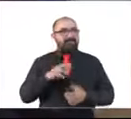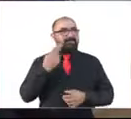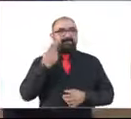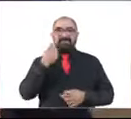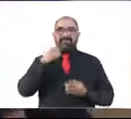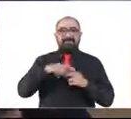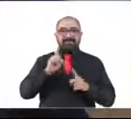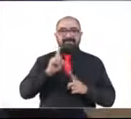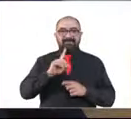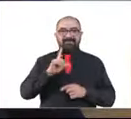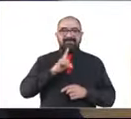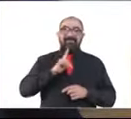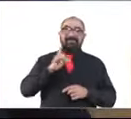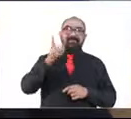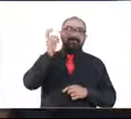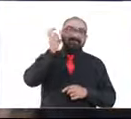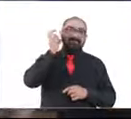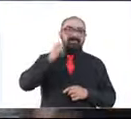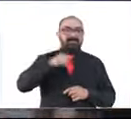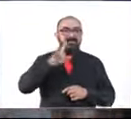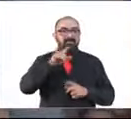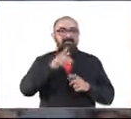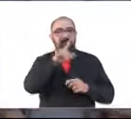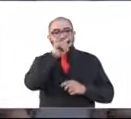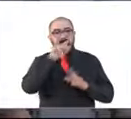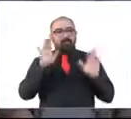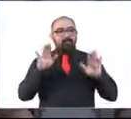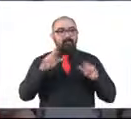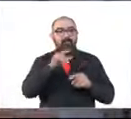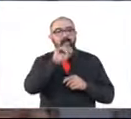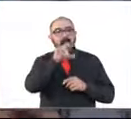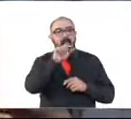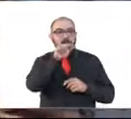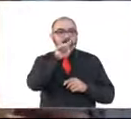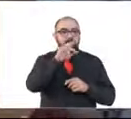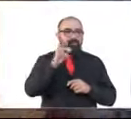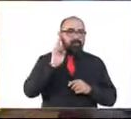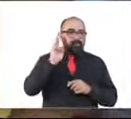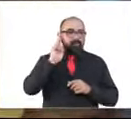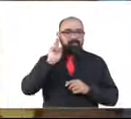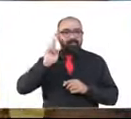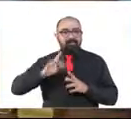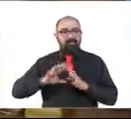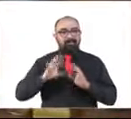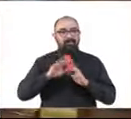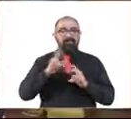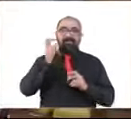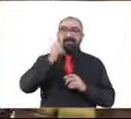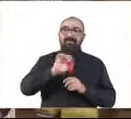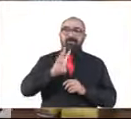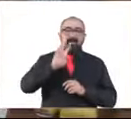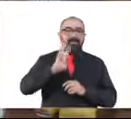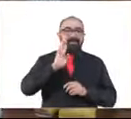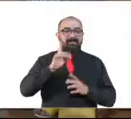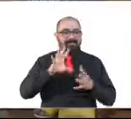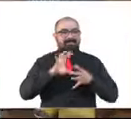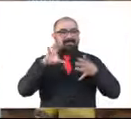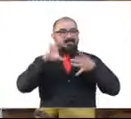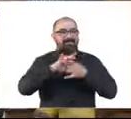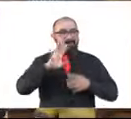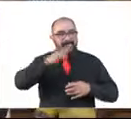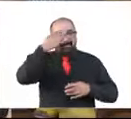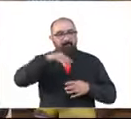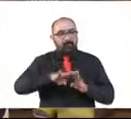sea, saben que estamos hablando de medio ambiente también, es increíble todo lo que sucede en este foro. Pero para las conclusiones,